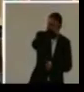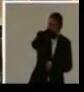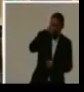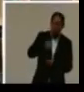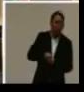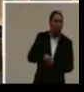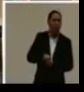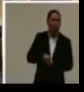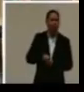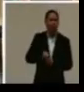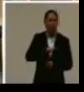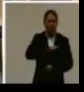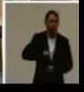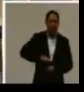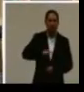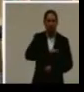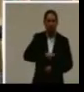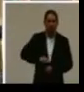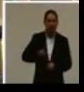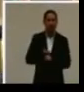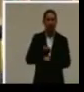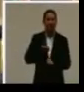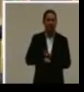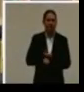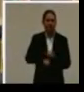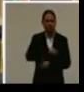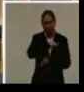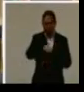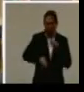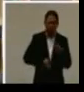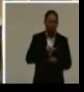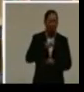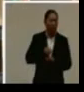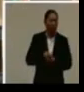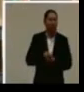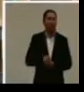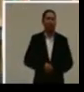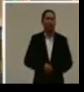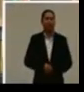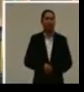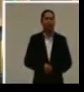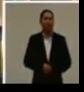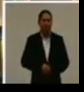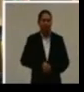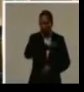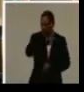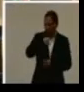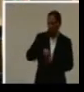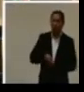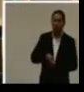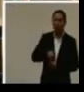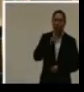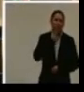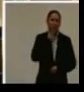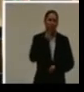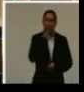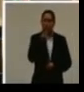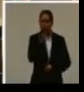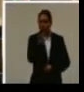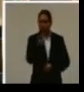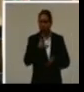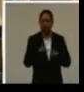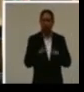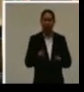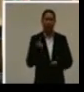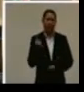pendientes de todo el municipio del estado de Chiapas, de todos los funcionarios del estado, y que todos hagan buen uso del recurso público,